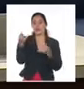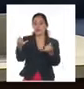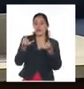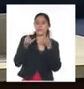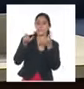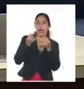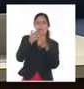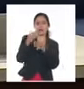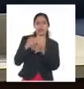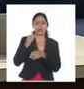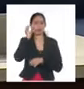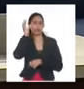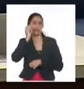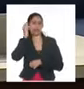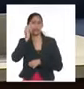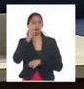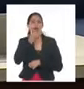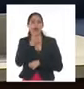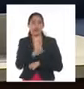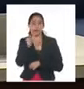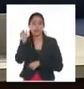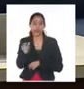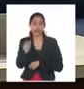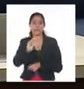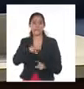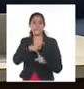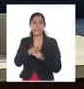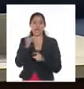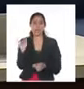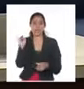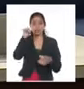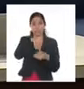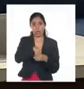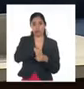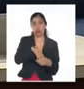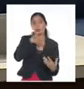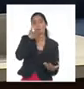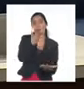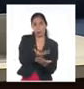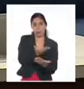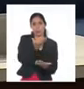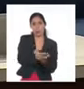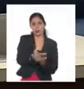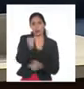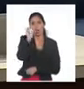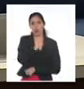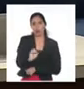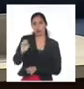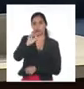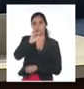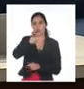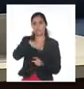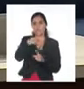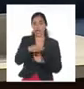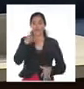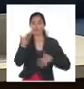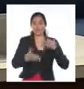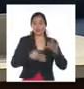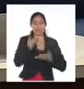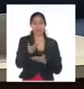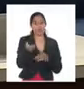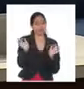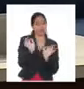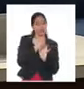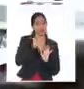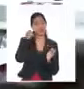jóvenes. Estamos insertando a la organización en otras actividades que quizás no sean tan